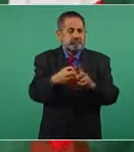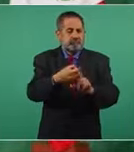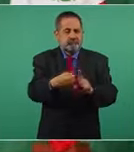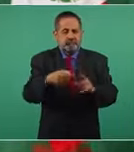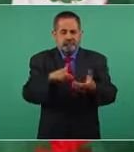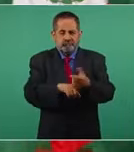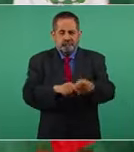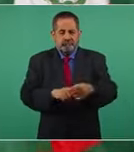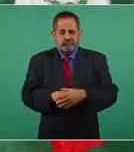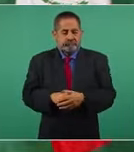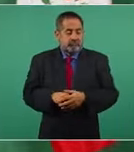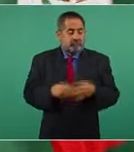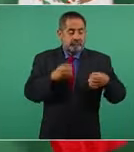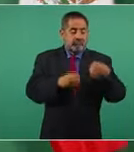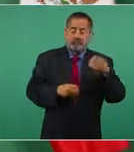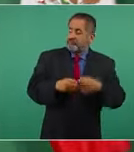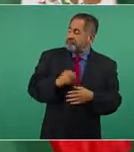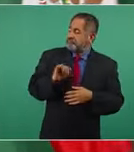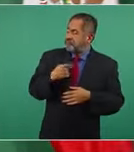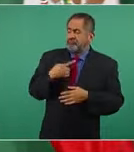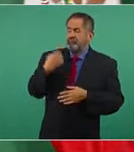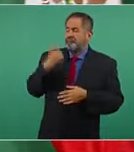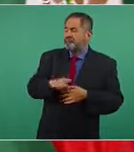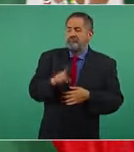mismo, 24 horas